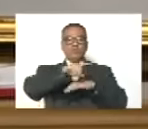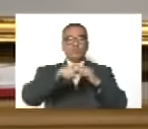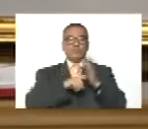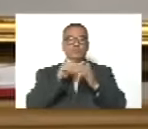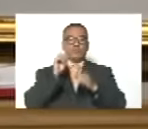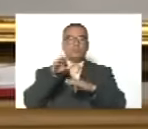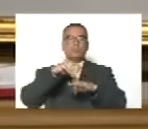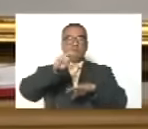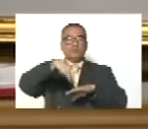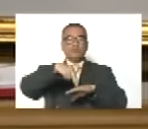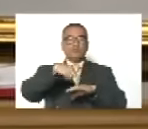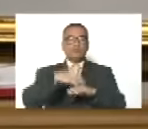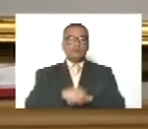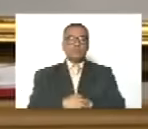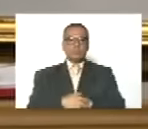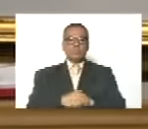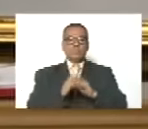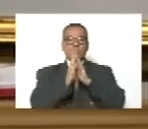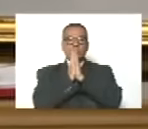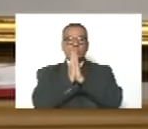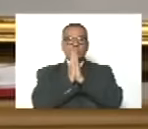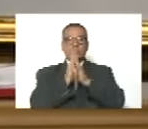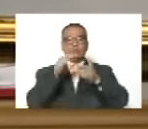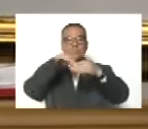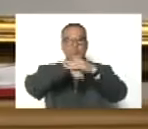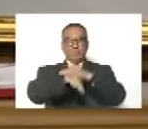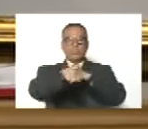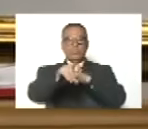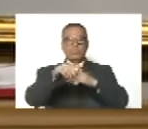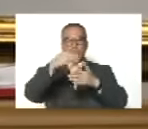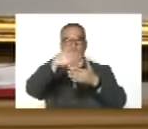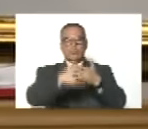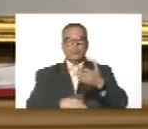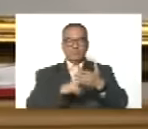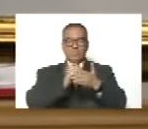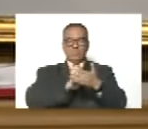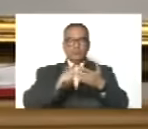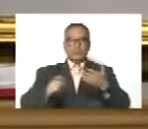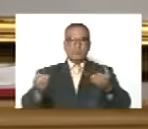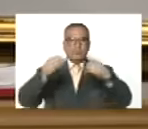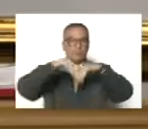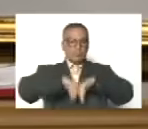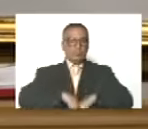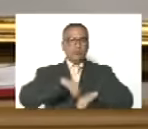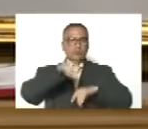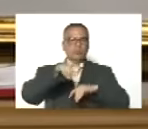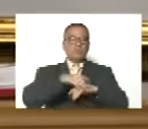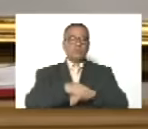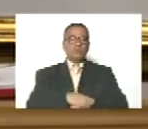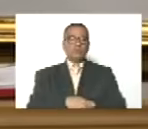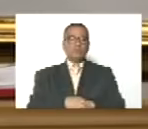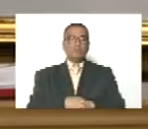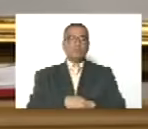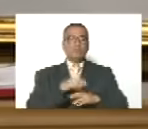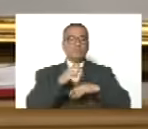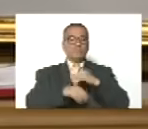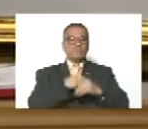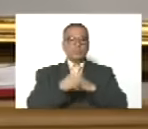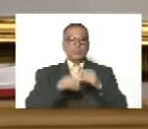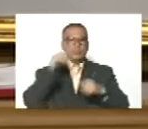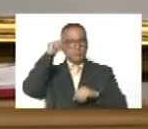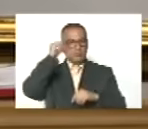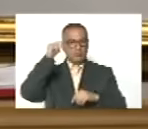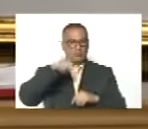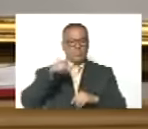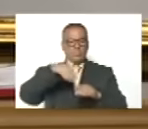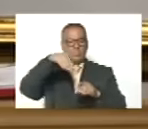Asamblea Nacional, y por favor anexe a esa misiva el acuerdo establecido el día de hoy